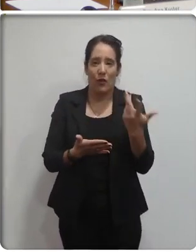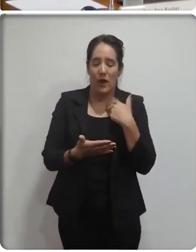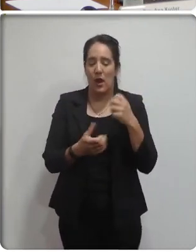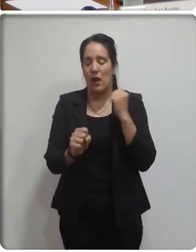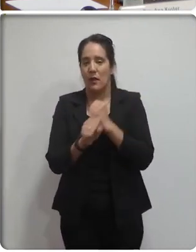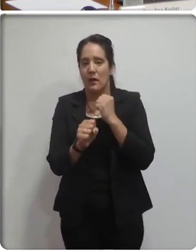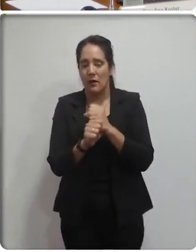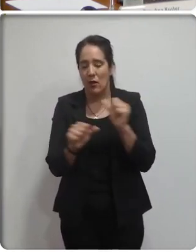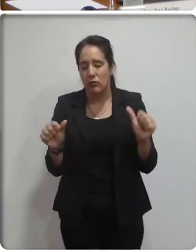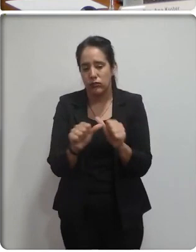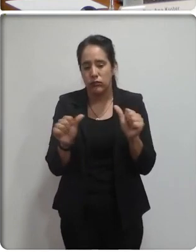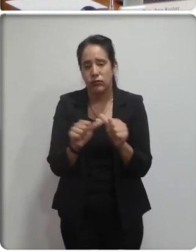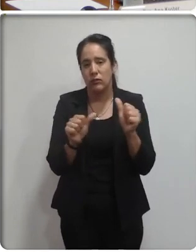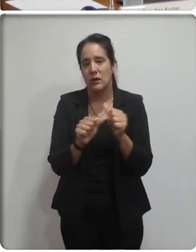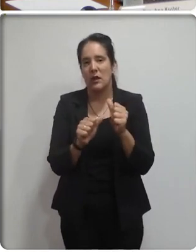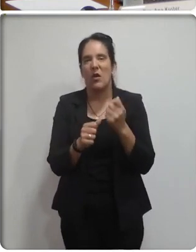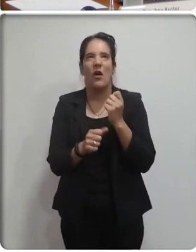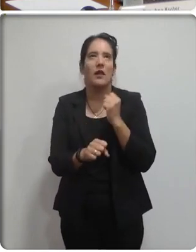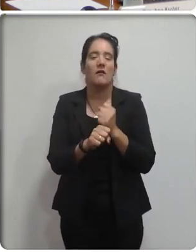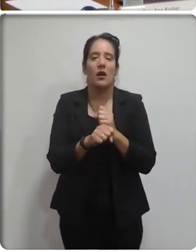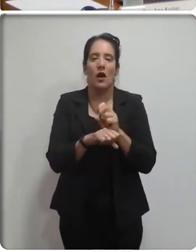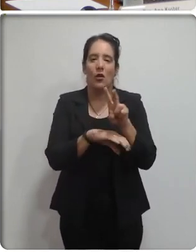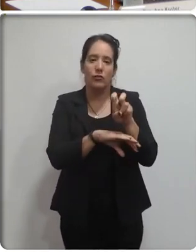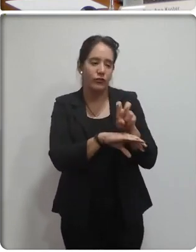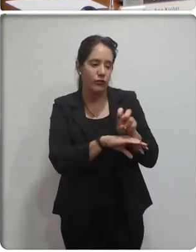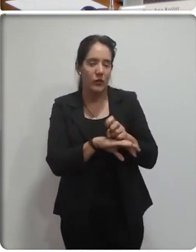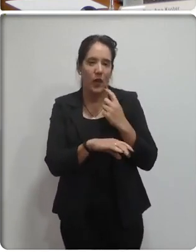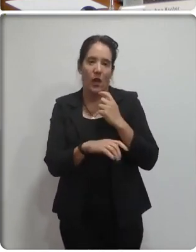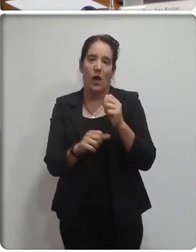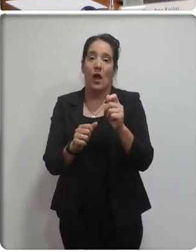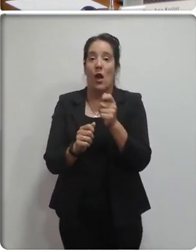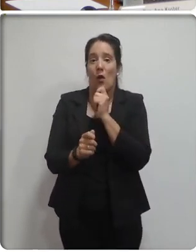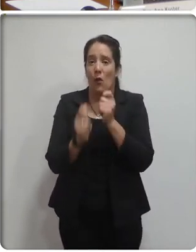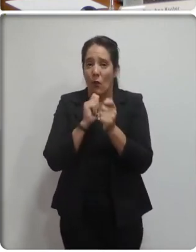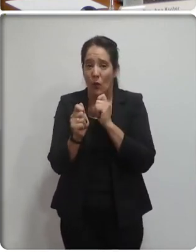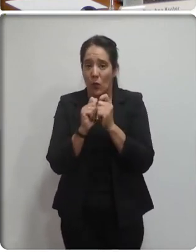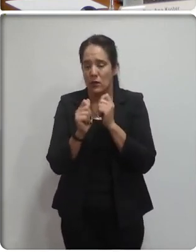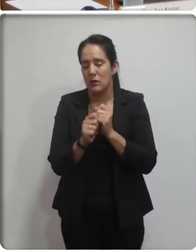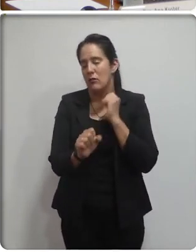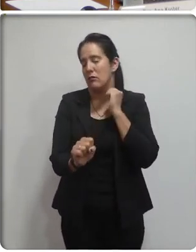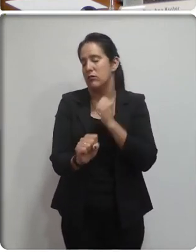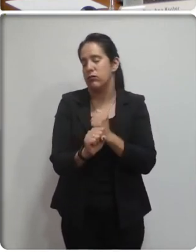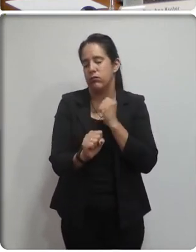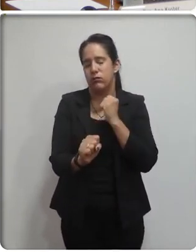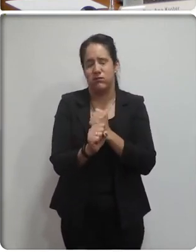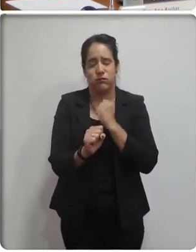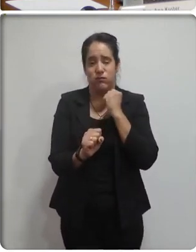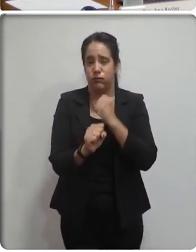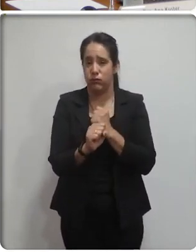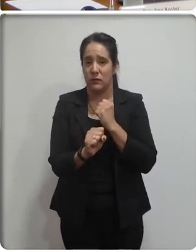estudios contratados, de consultas, esto fue todo muy intenso, entonces